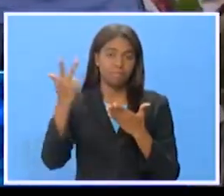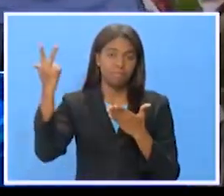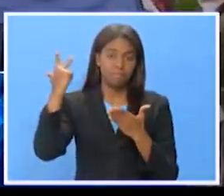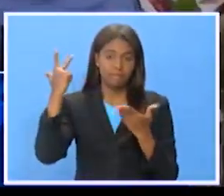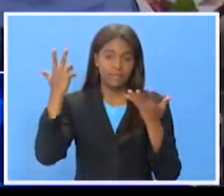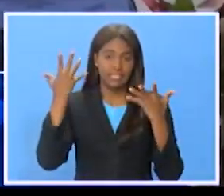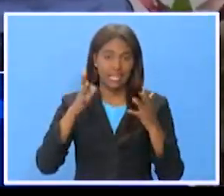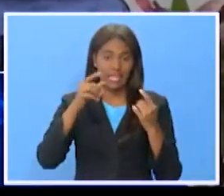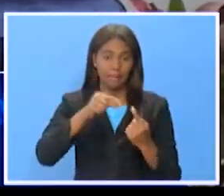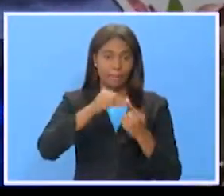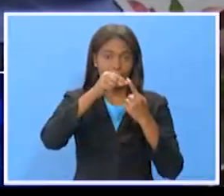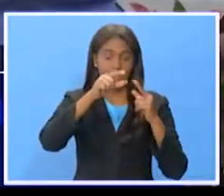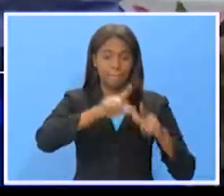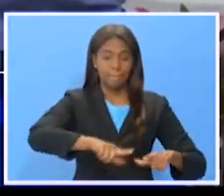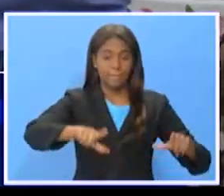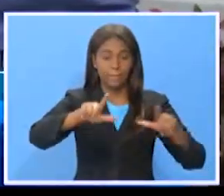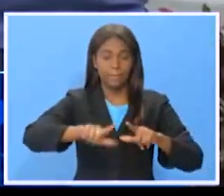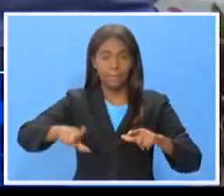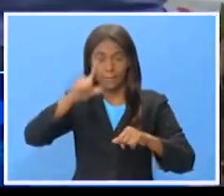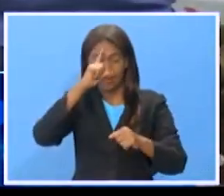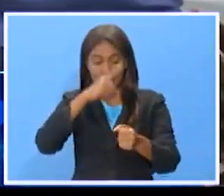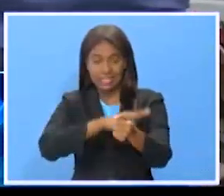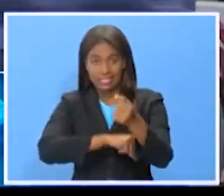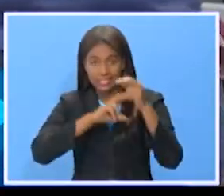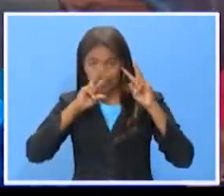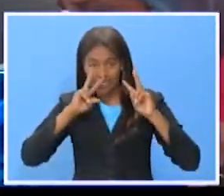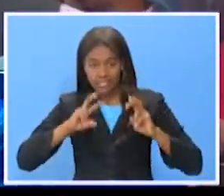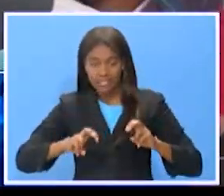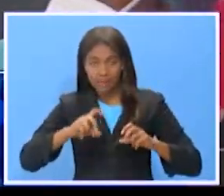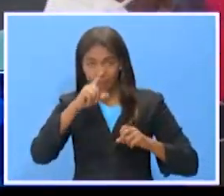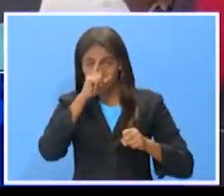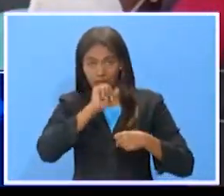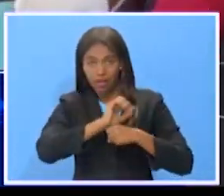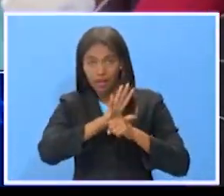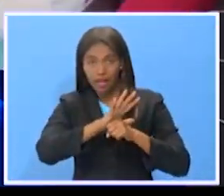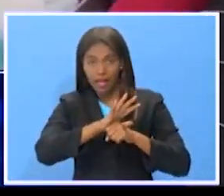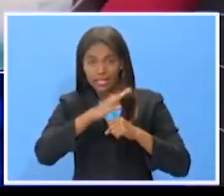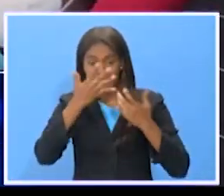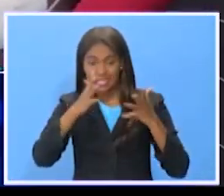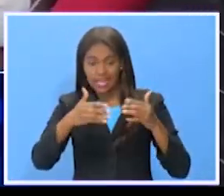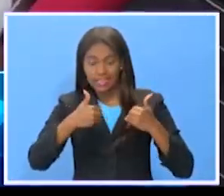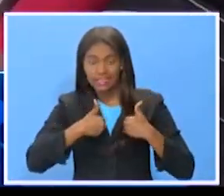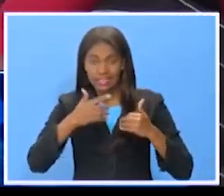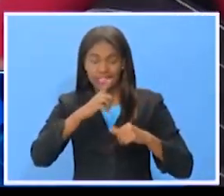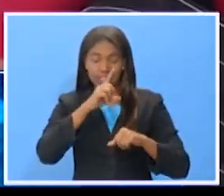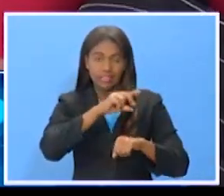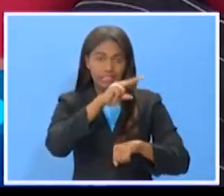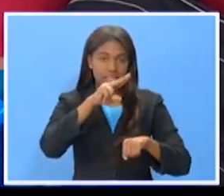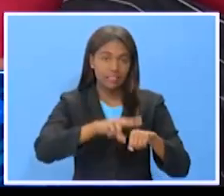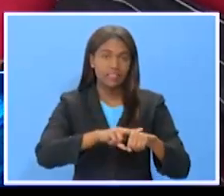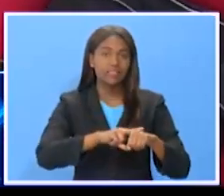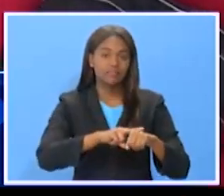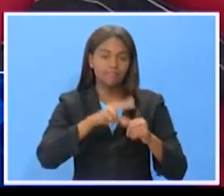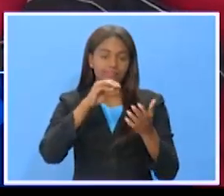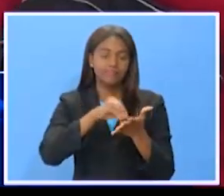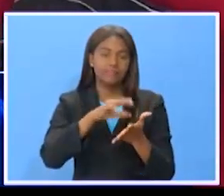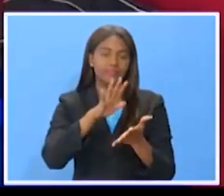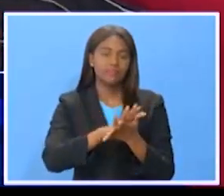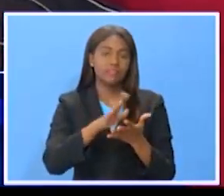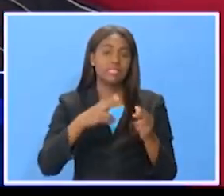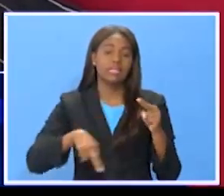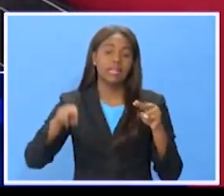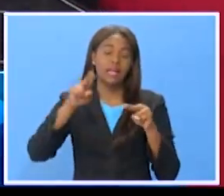los principales puntos para toma de muestras diagnósticas COVID-19 habilitadas en el Distrito Nacional registran